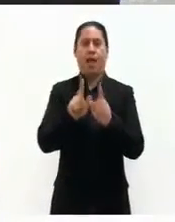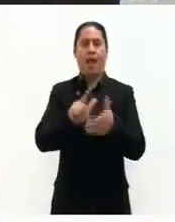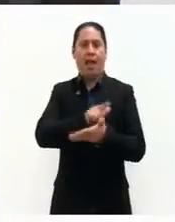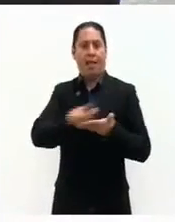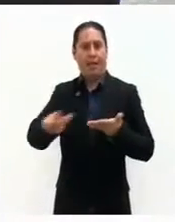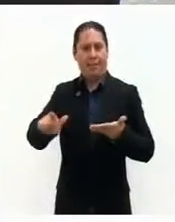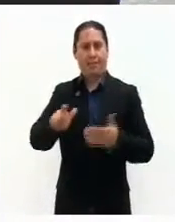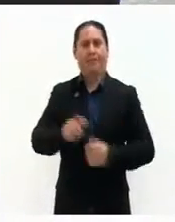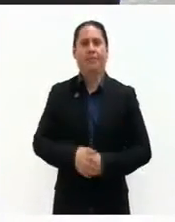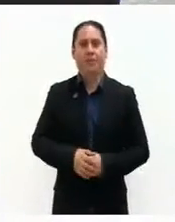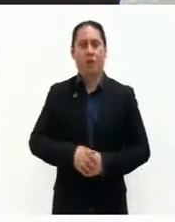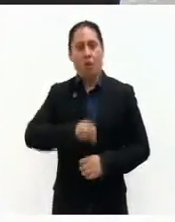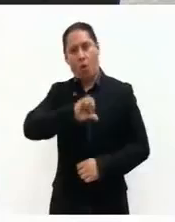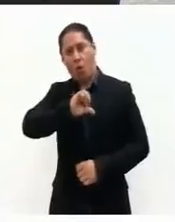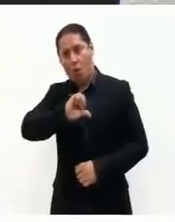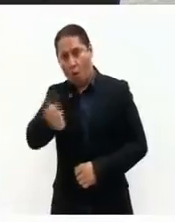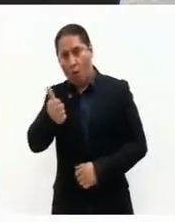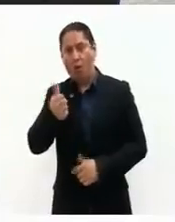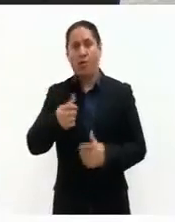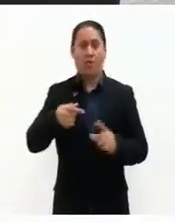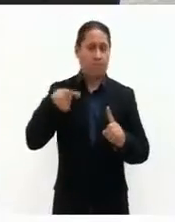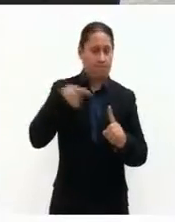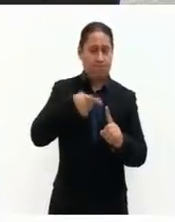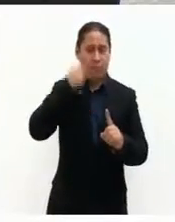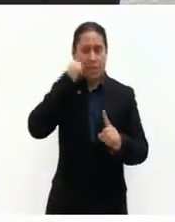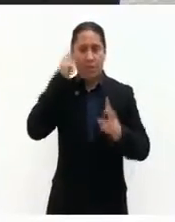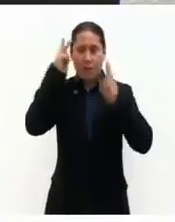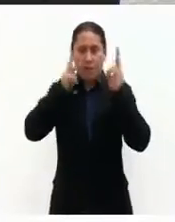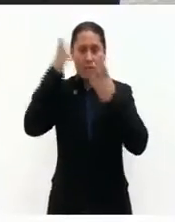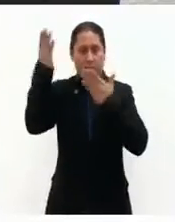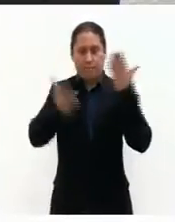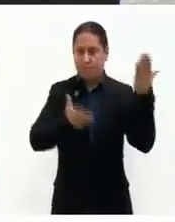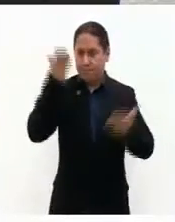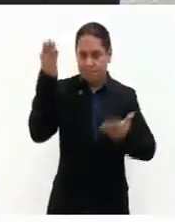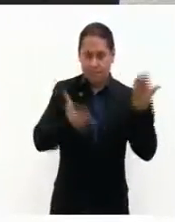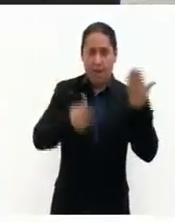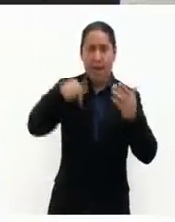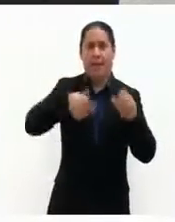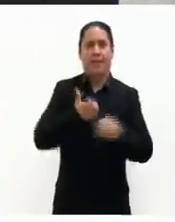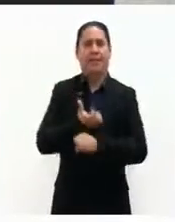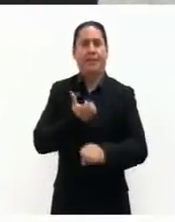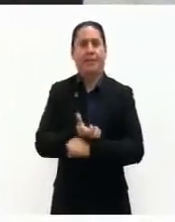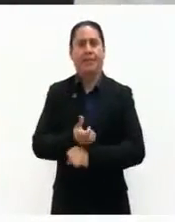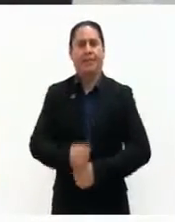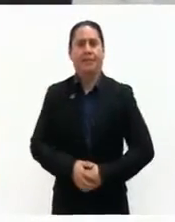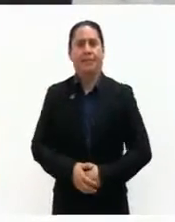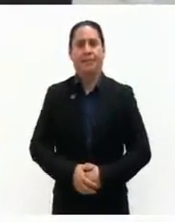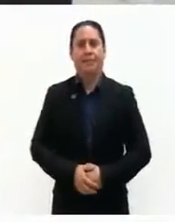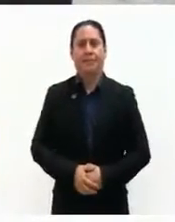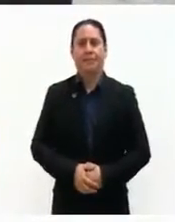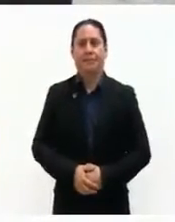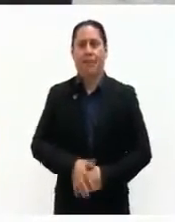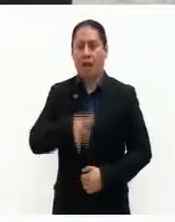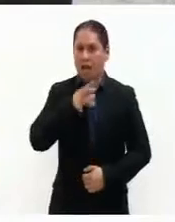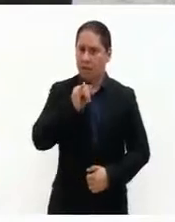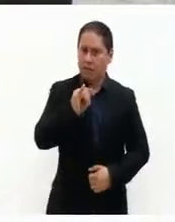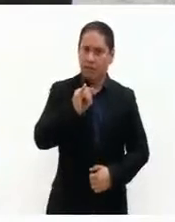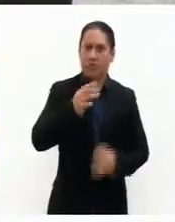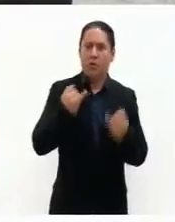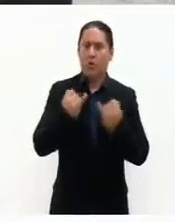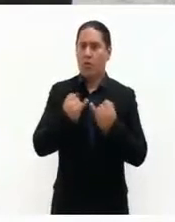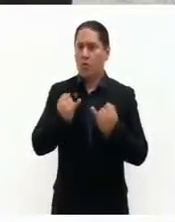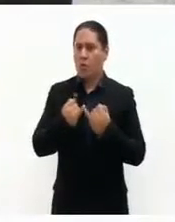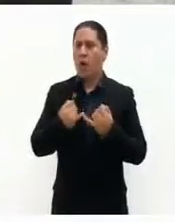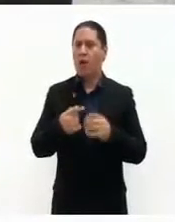entre otras estrategias que da certeza a los que visitan nuestra identidad. Así también,